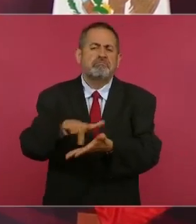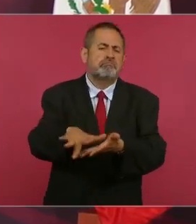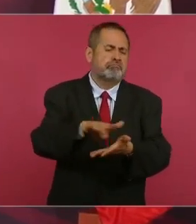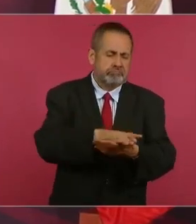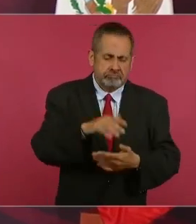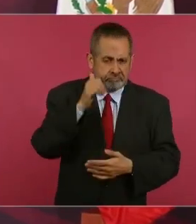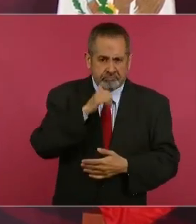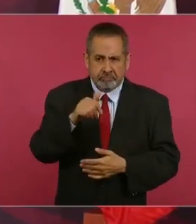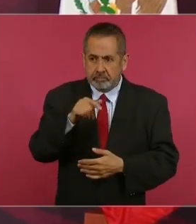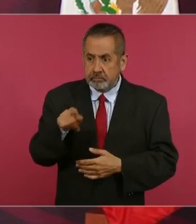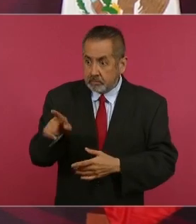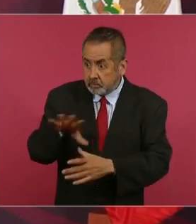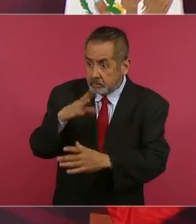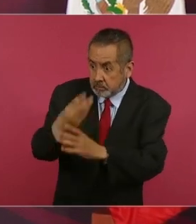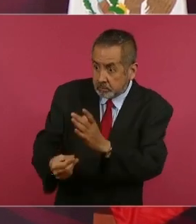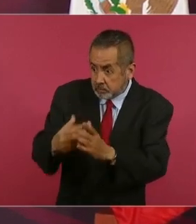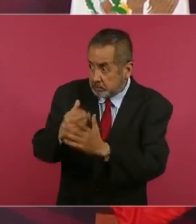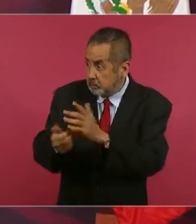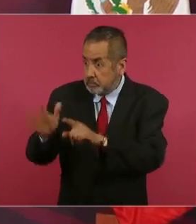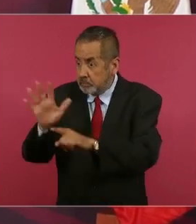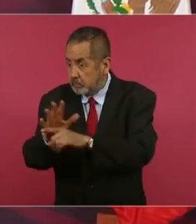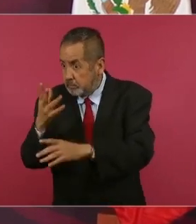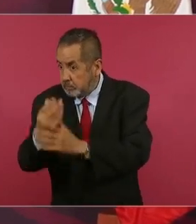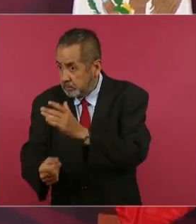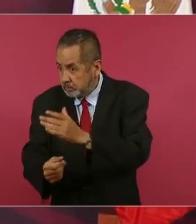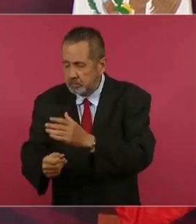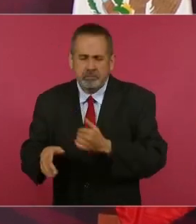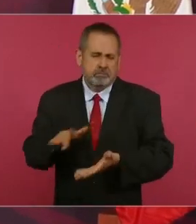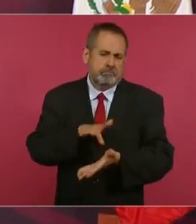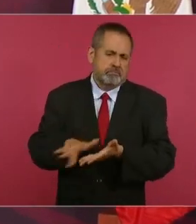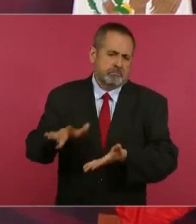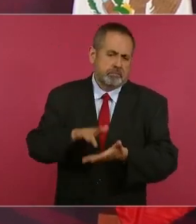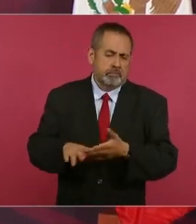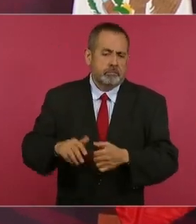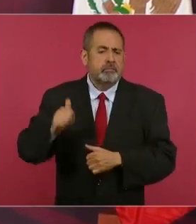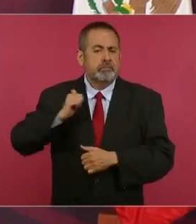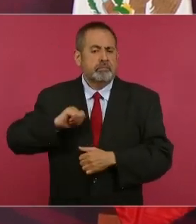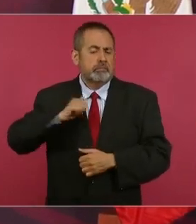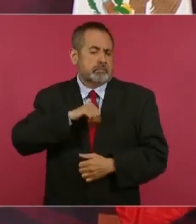sobre todo a perseguidos. Lo que hizo el general Cárdenas